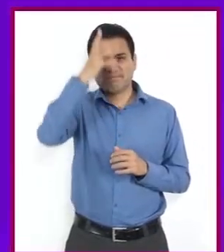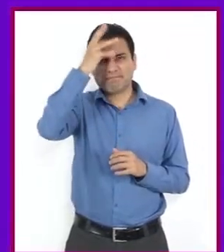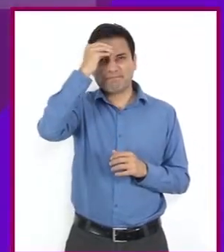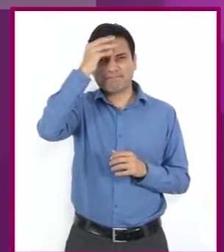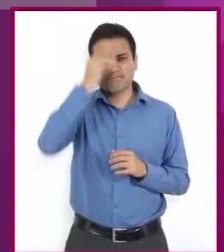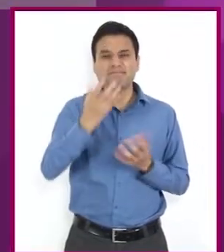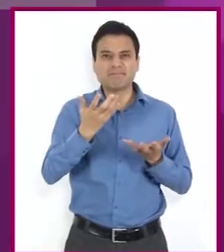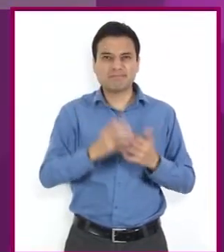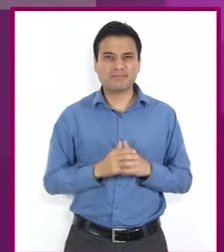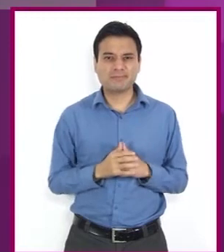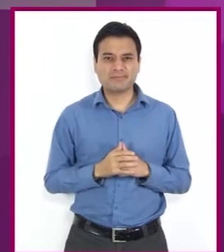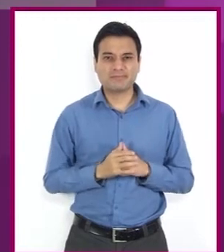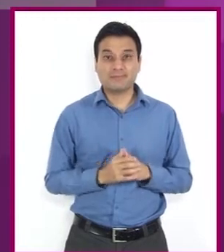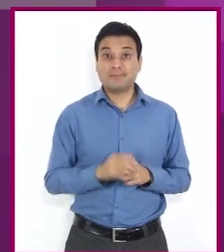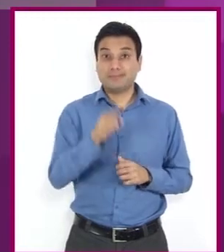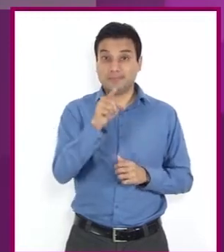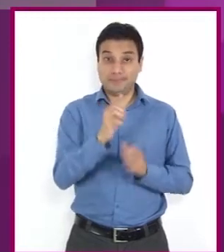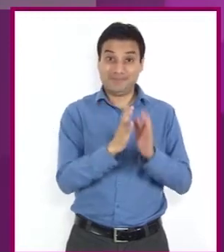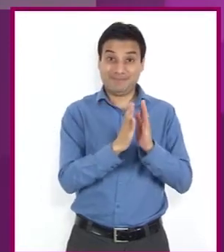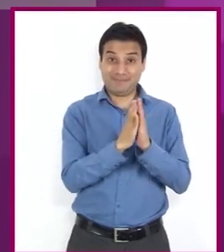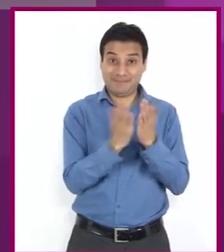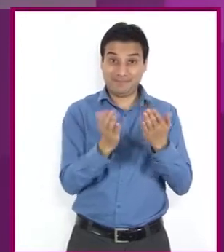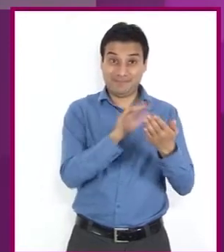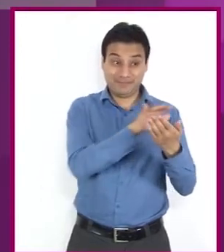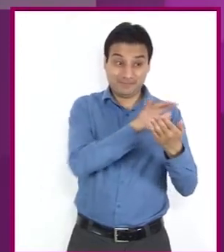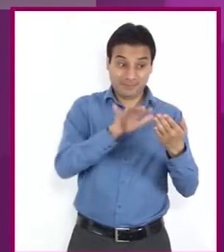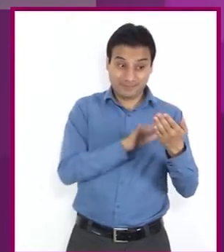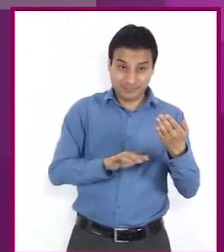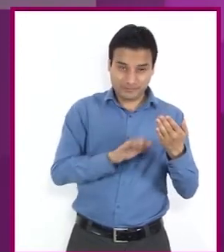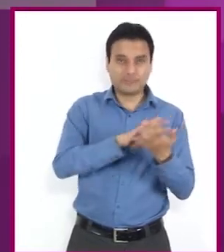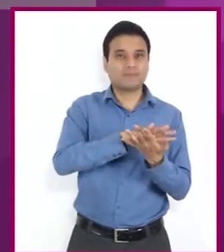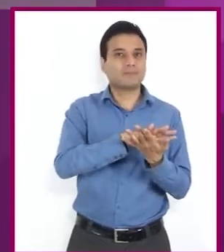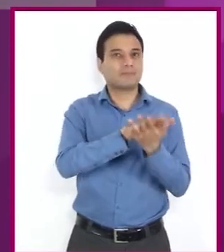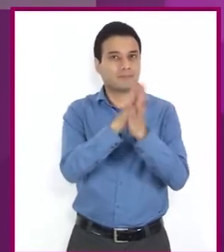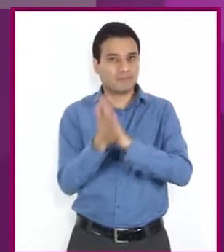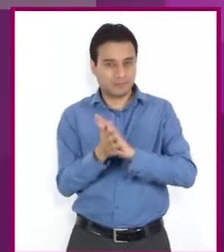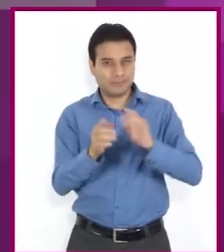esperado. Transforma narraciones en historietas.